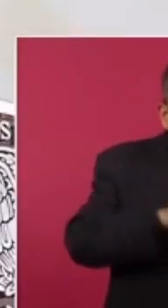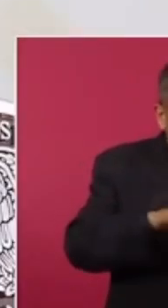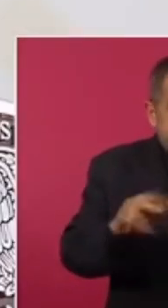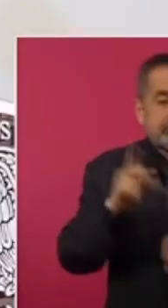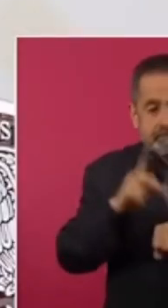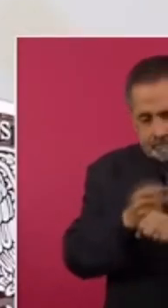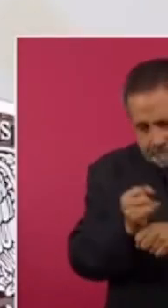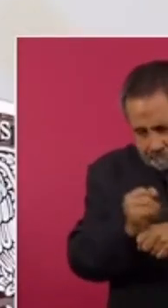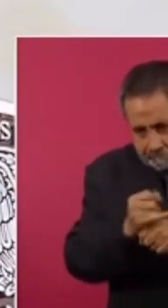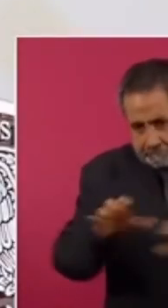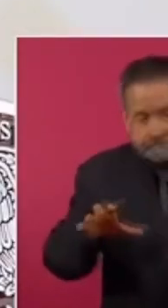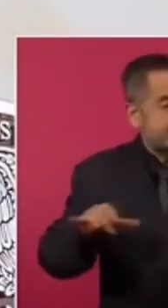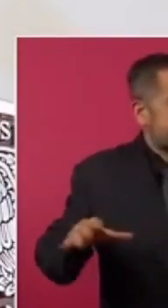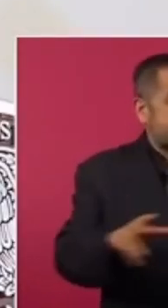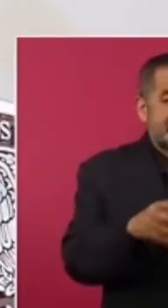olítica.